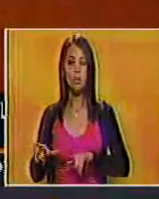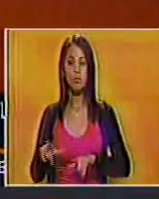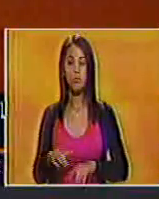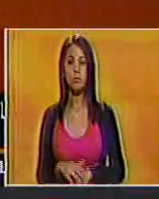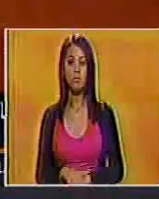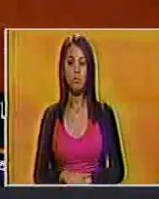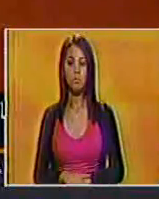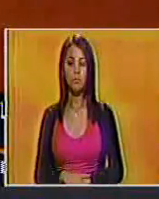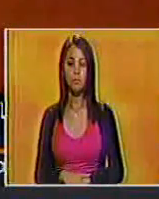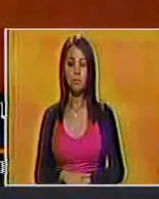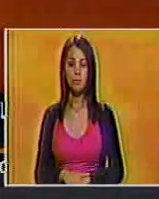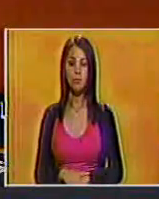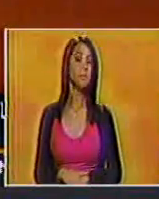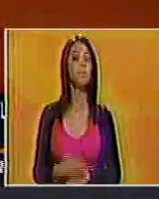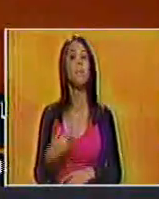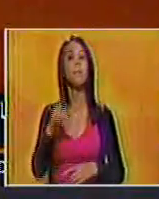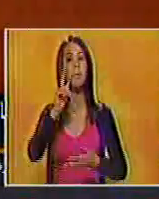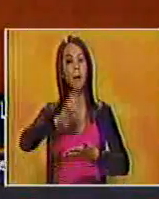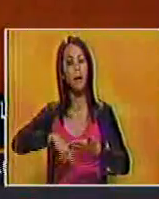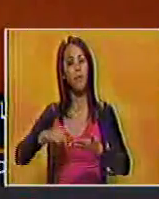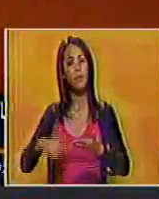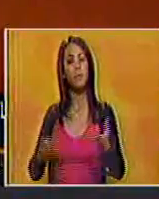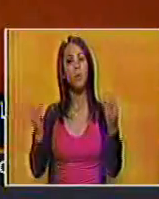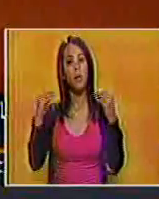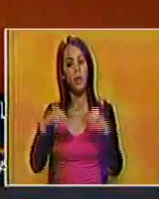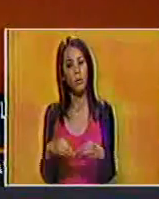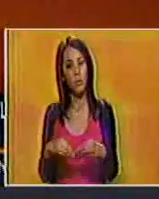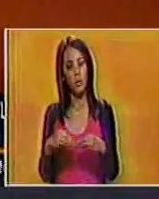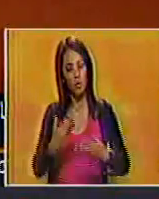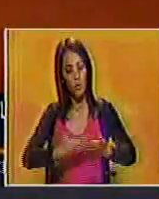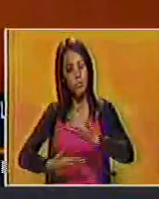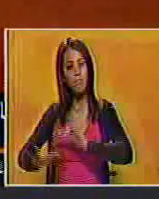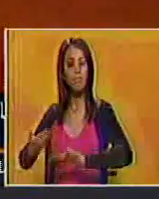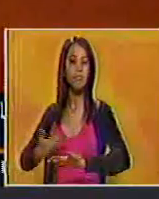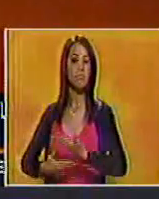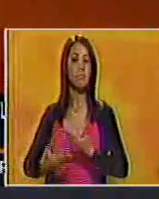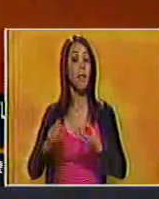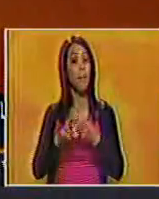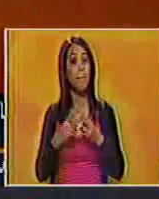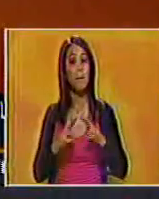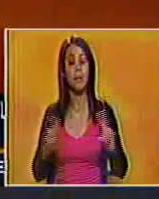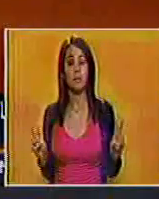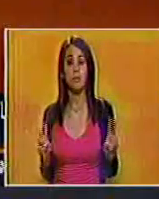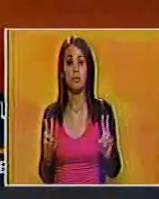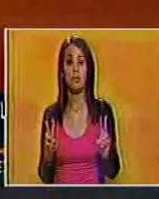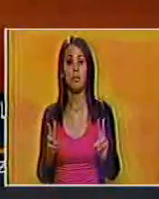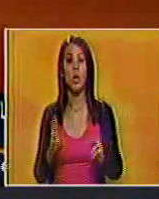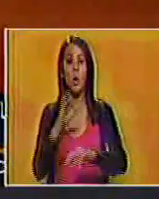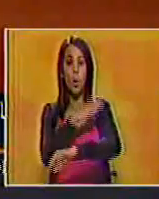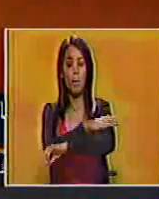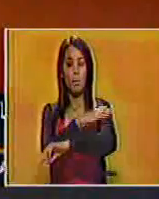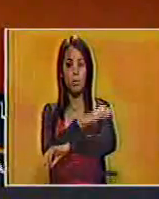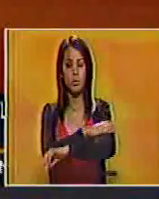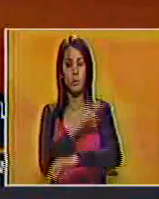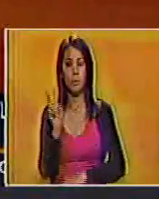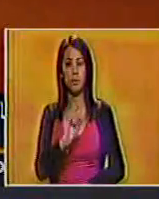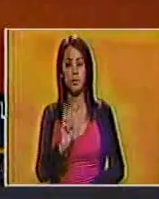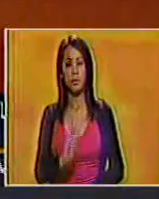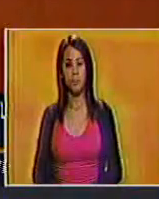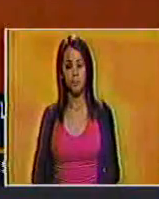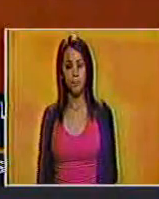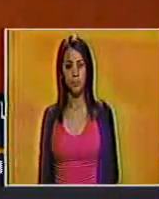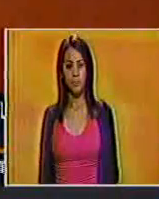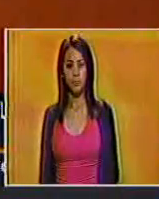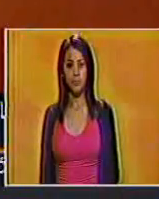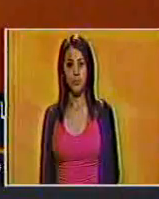hoy para la firma del acuerdo de convivencia y paz con la oposición venezolana.